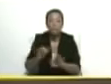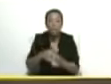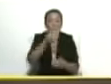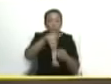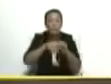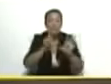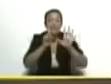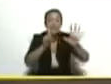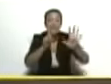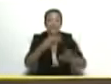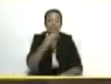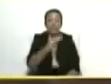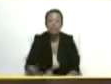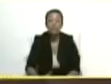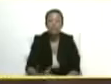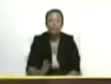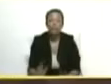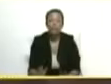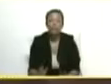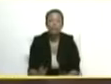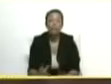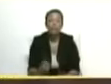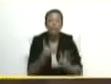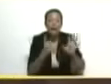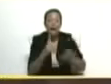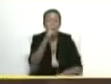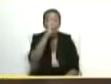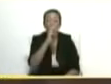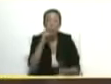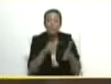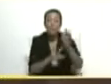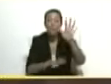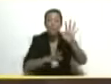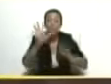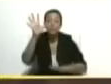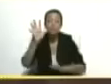Aquel 6 de diciembre del año 2015.